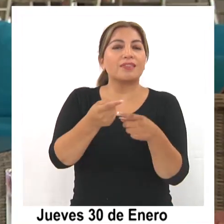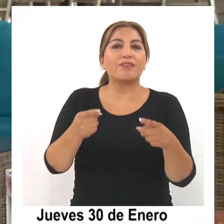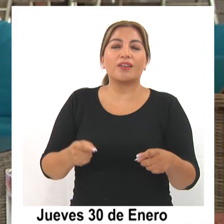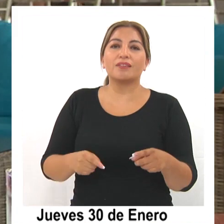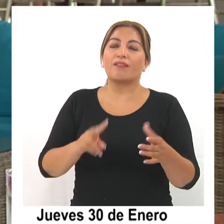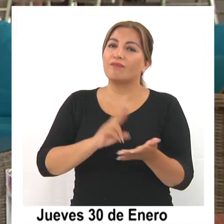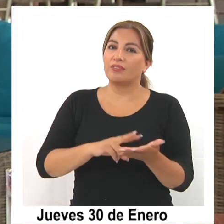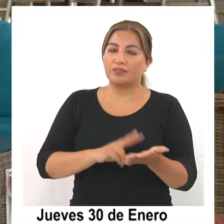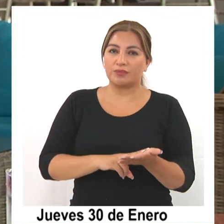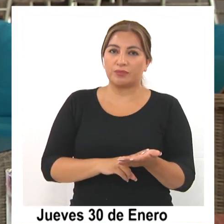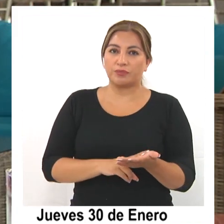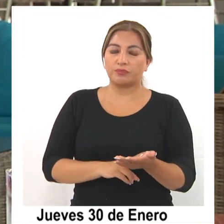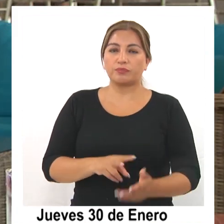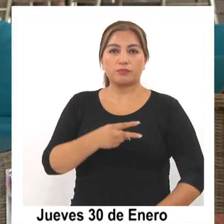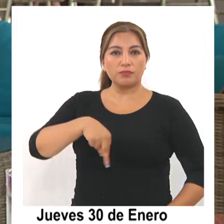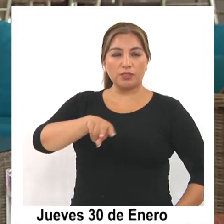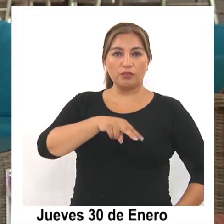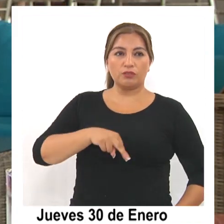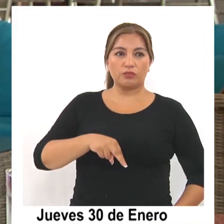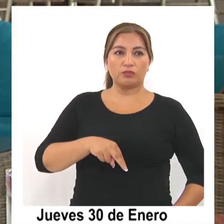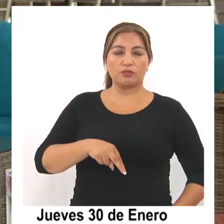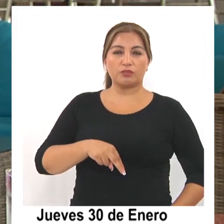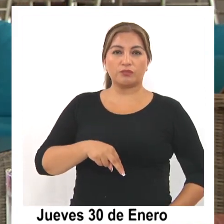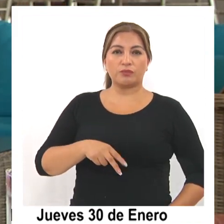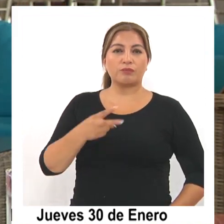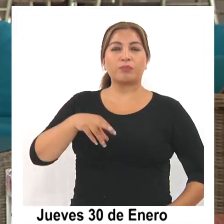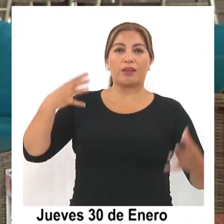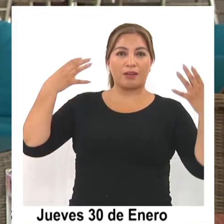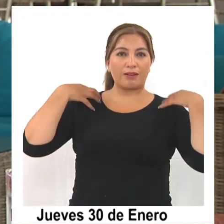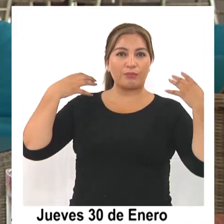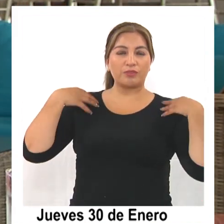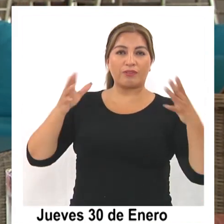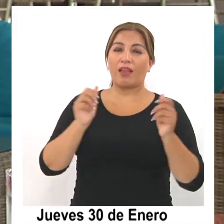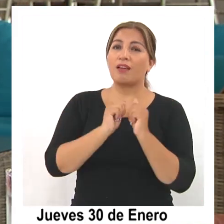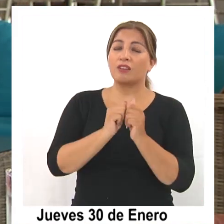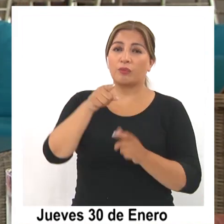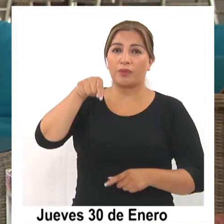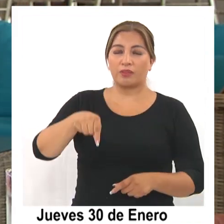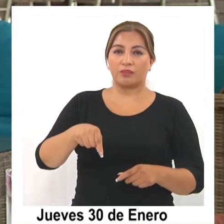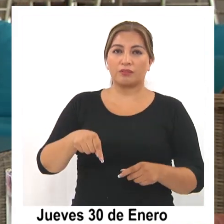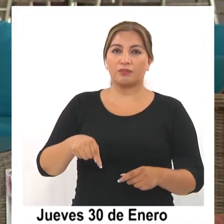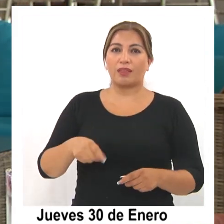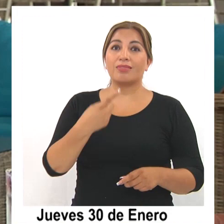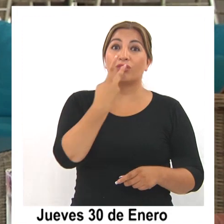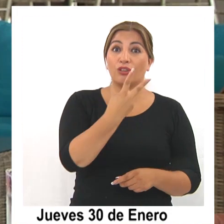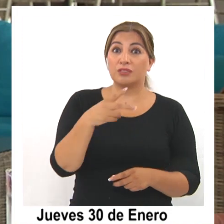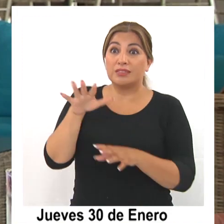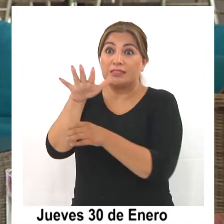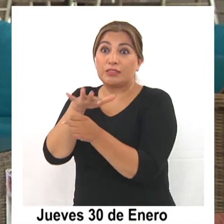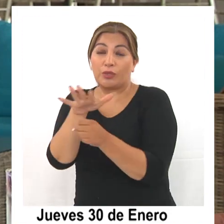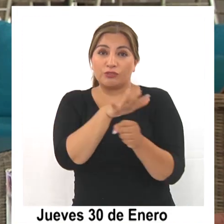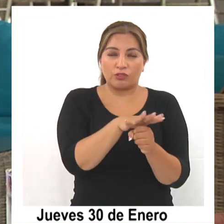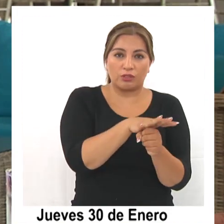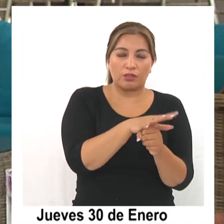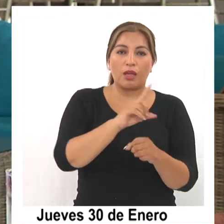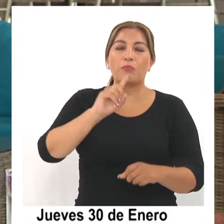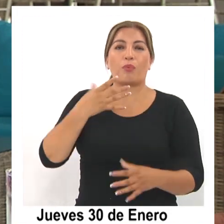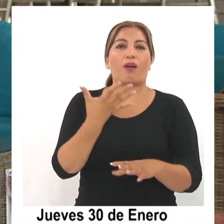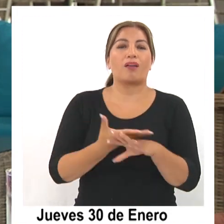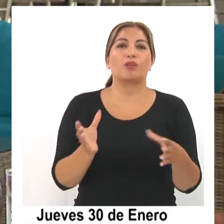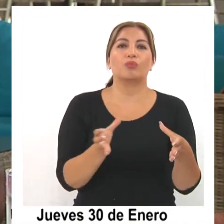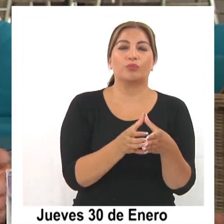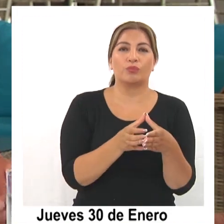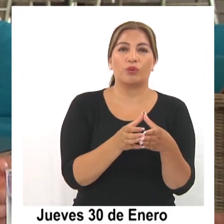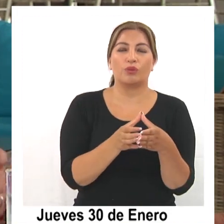realidades pero nosotros nos tenemos que hacer cargo y debemos acompañar en ambas situaciones primero hay comunidades